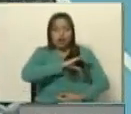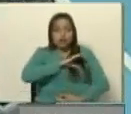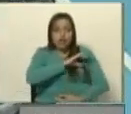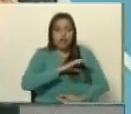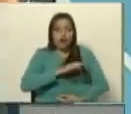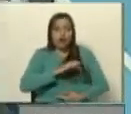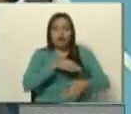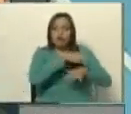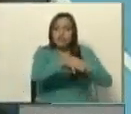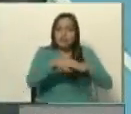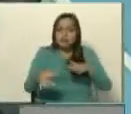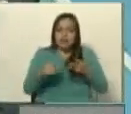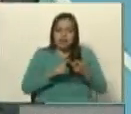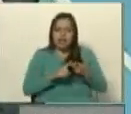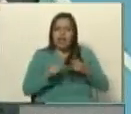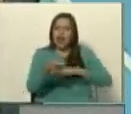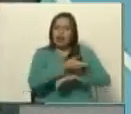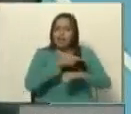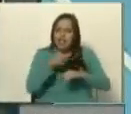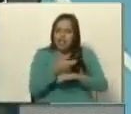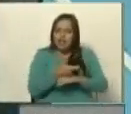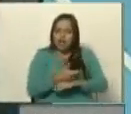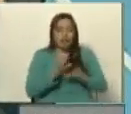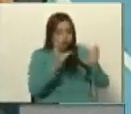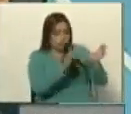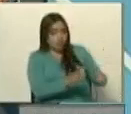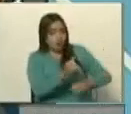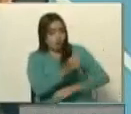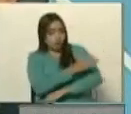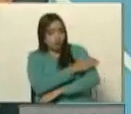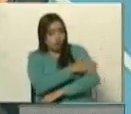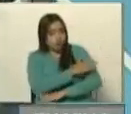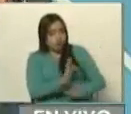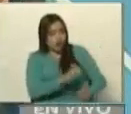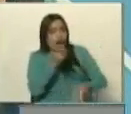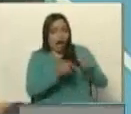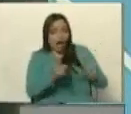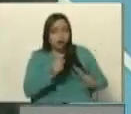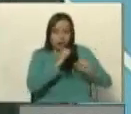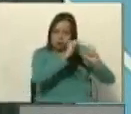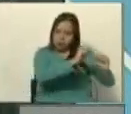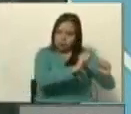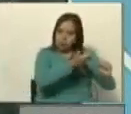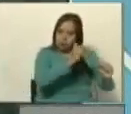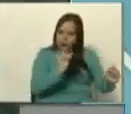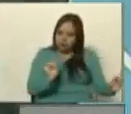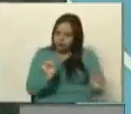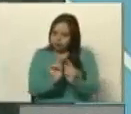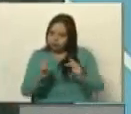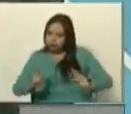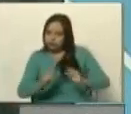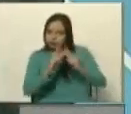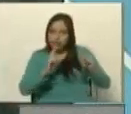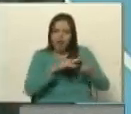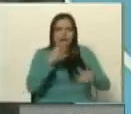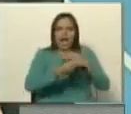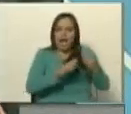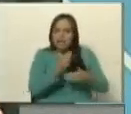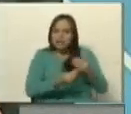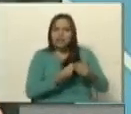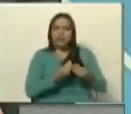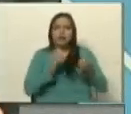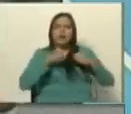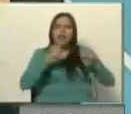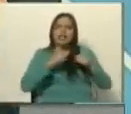las gobernaciones de partidos opositores, que algunos y muchos triunfaron y están así, allí haciendo ejercicio